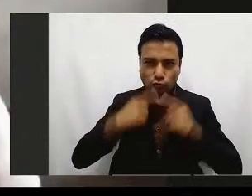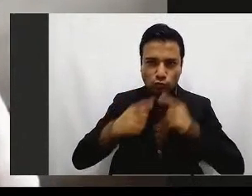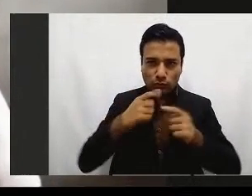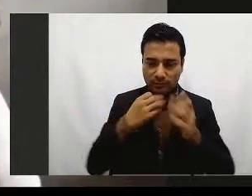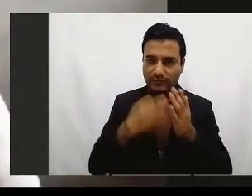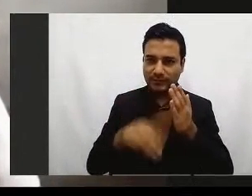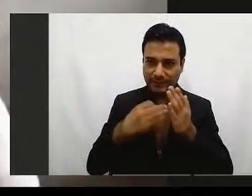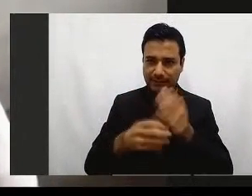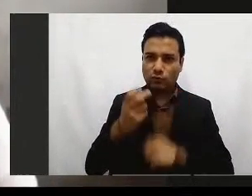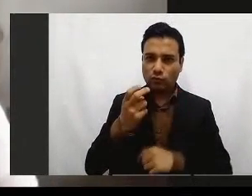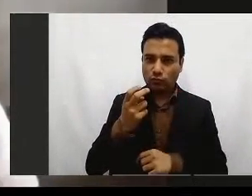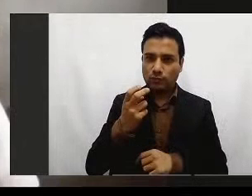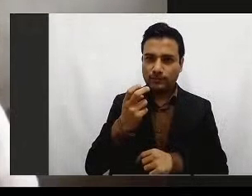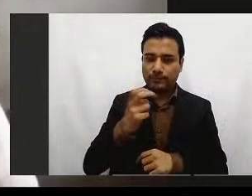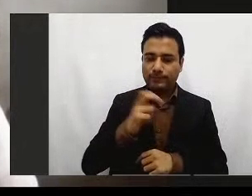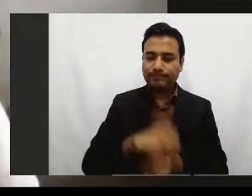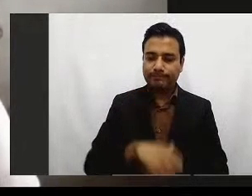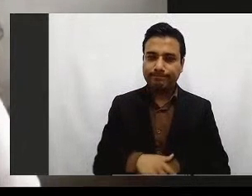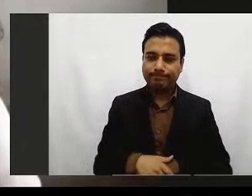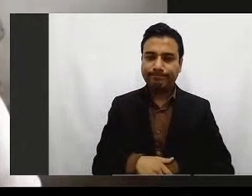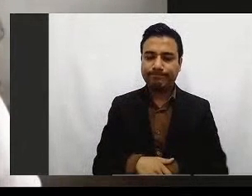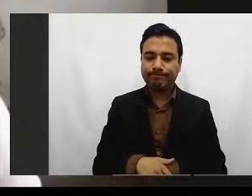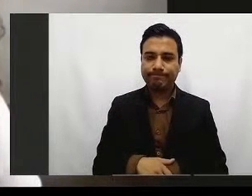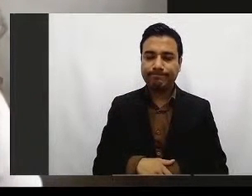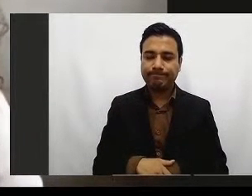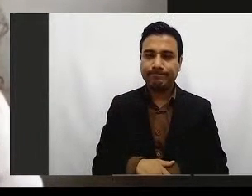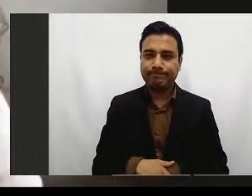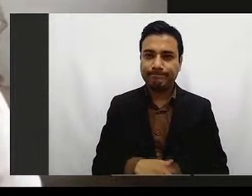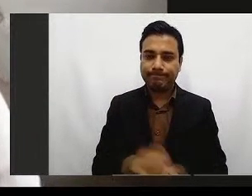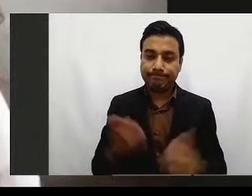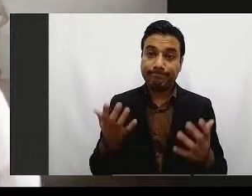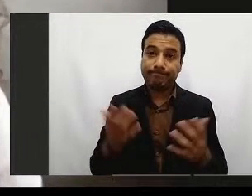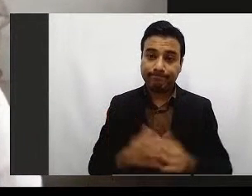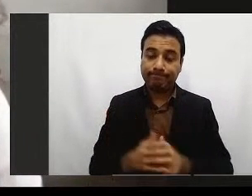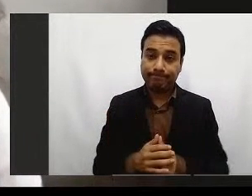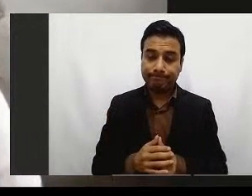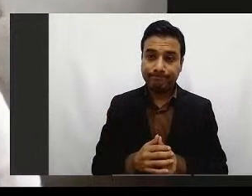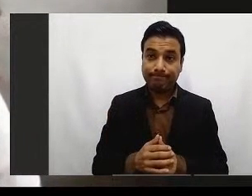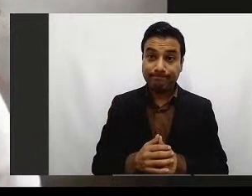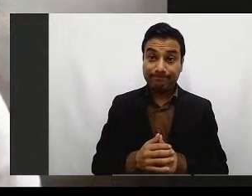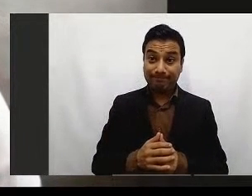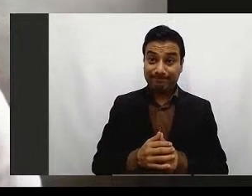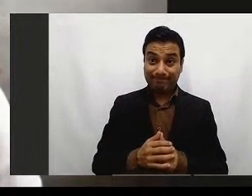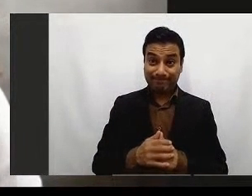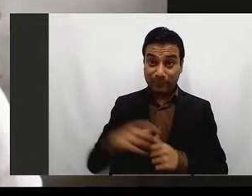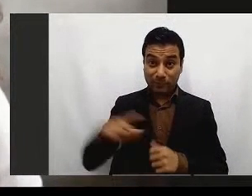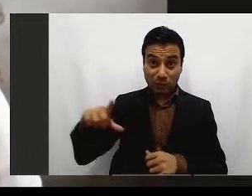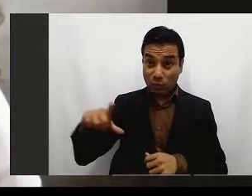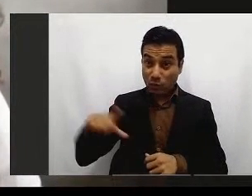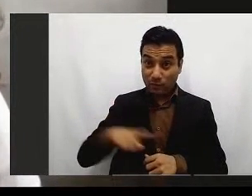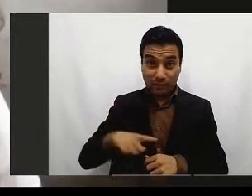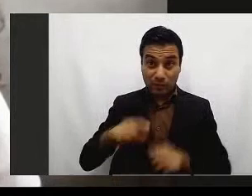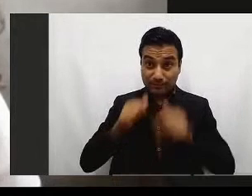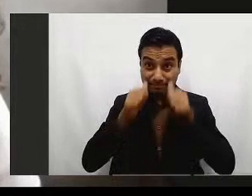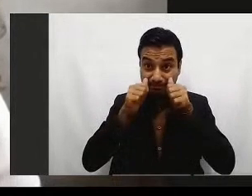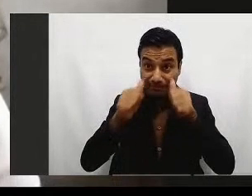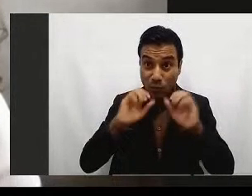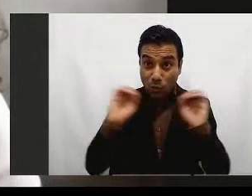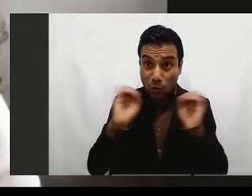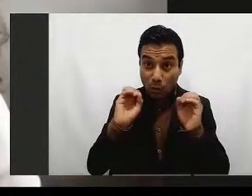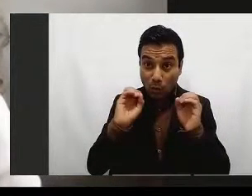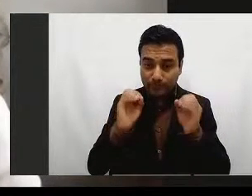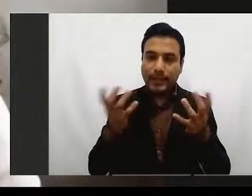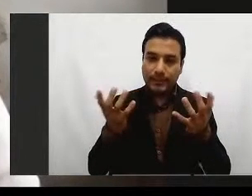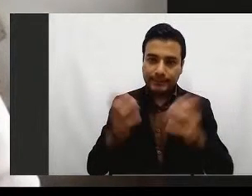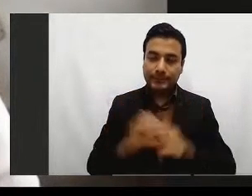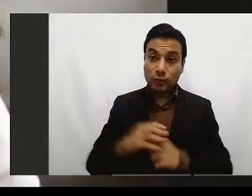escuchar y generar esa interlocución. Y la falta de esto lo que genera es una suerte de brecha entre los servicios que